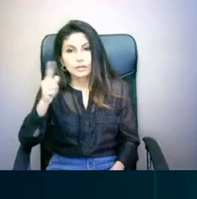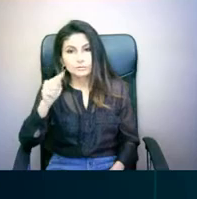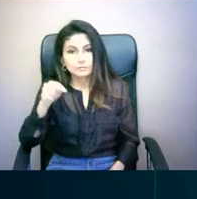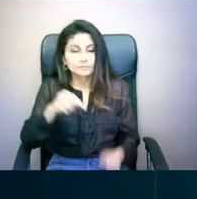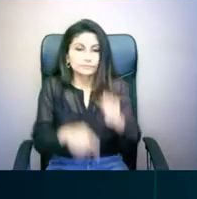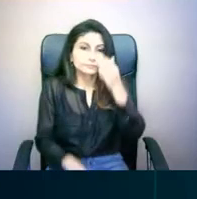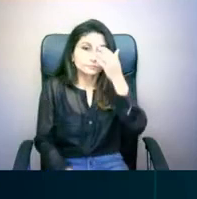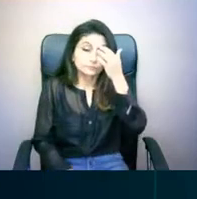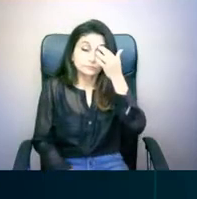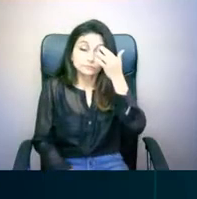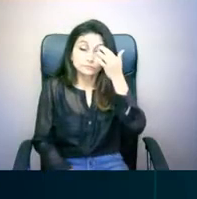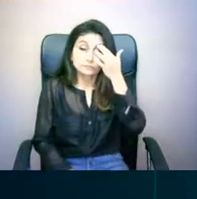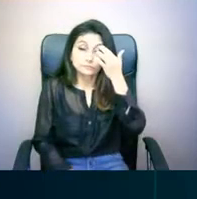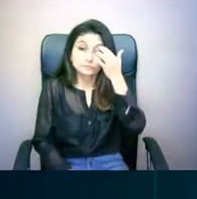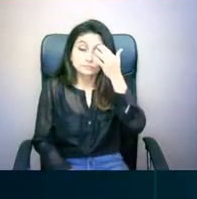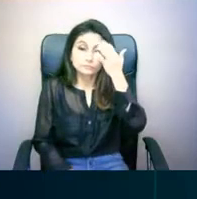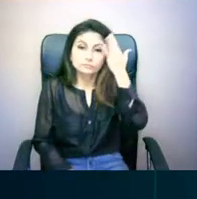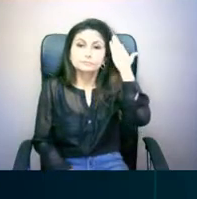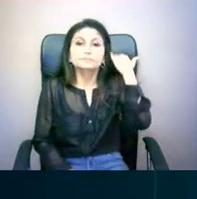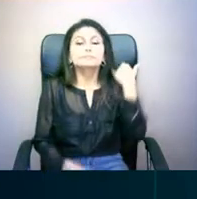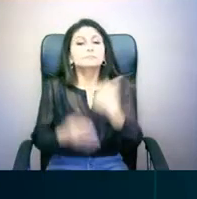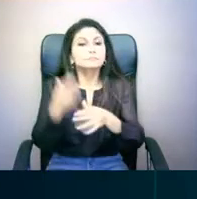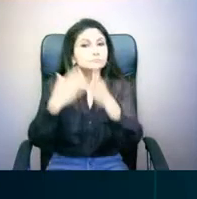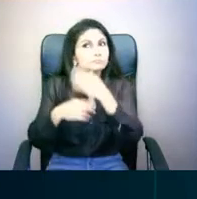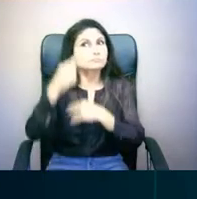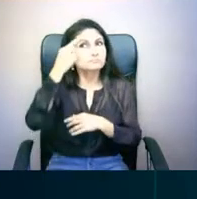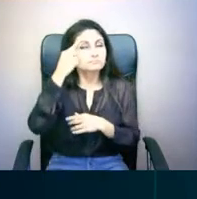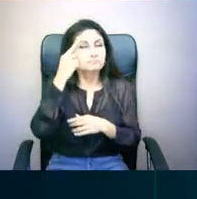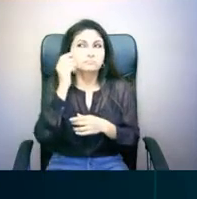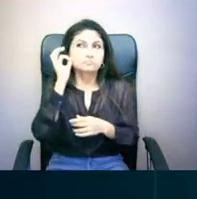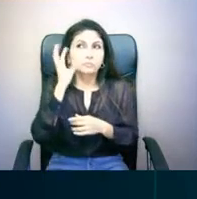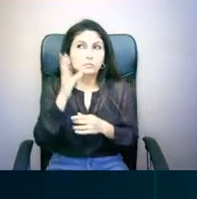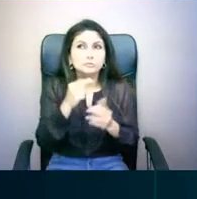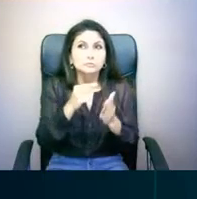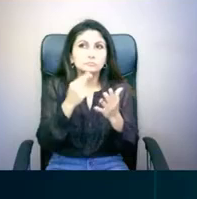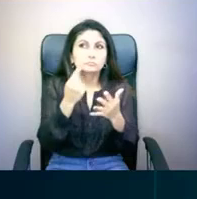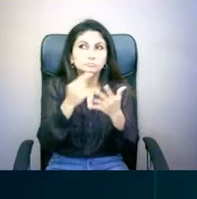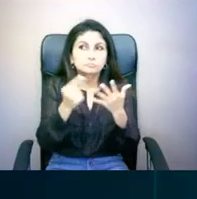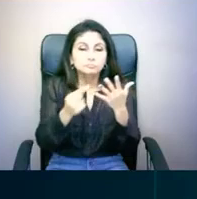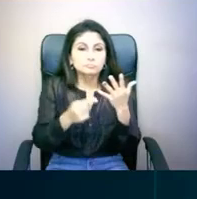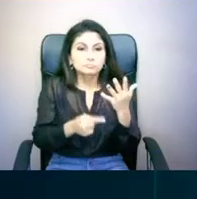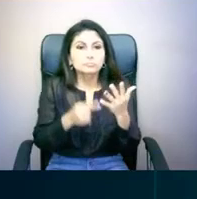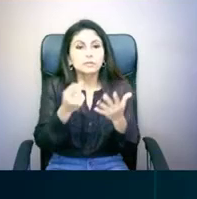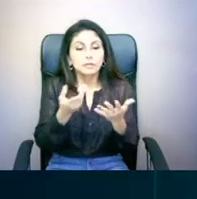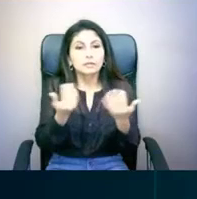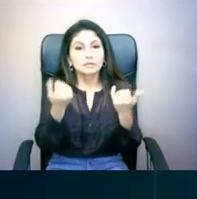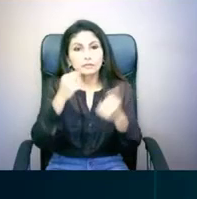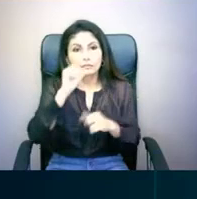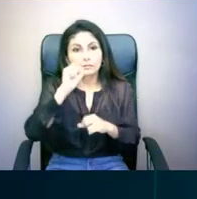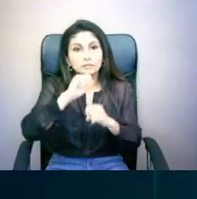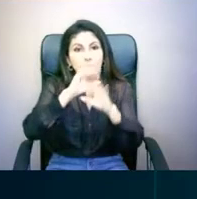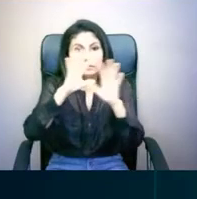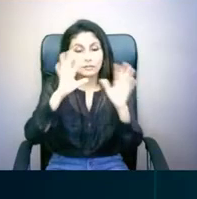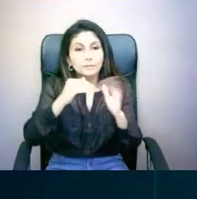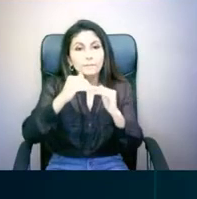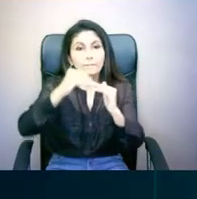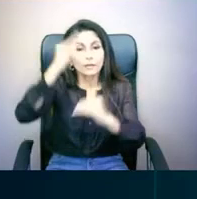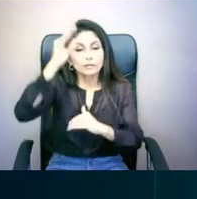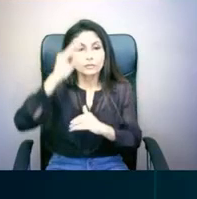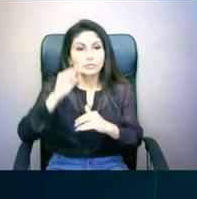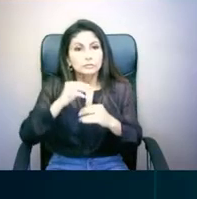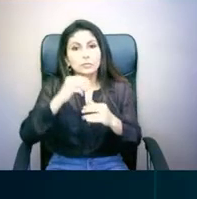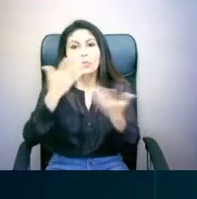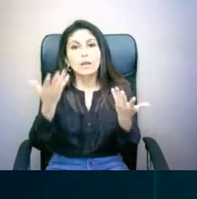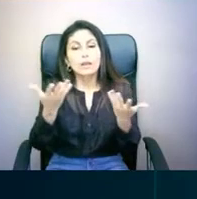Listo. Entonces, como esperábamos, el blanco iba a tener mayor producción de metano, ¿cierto? Lo mismo nos